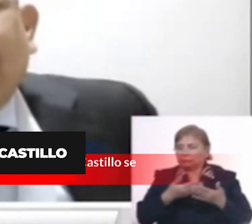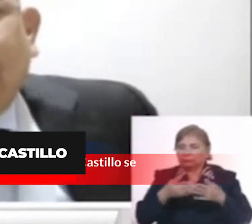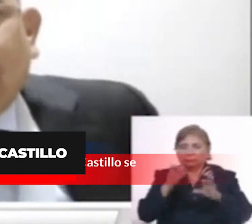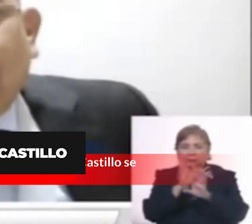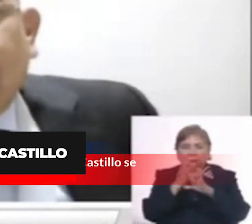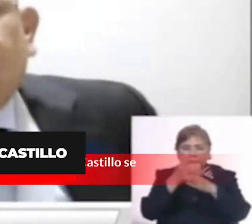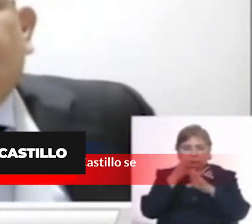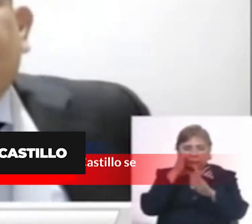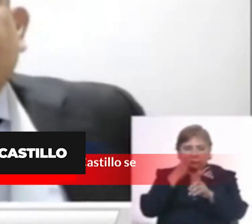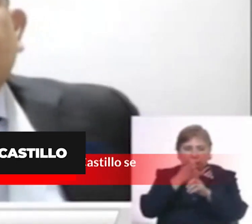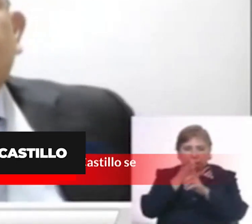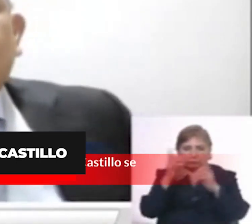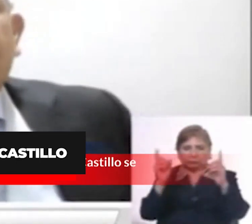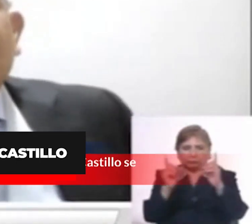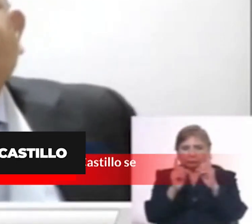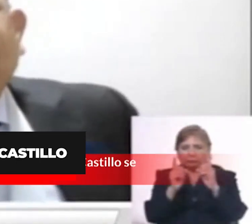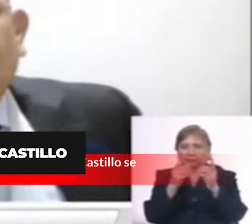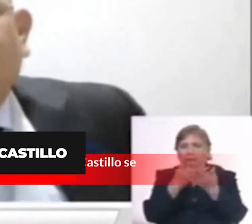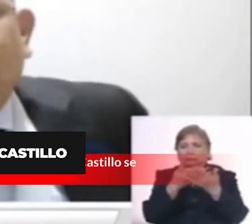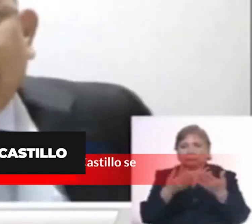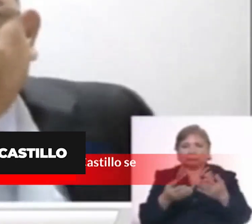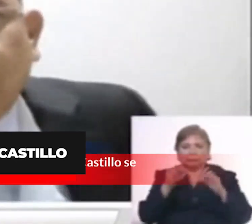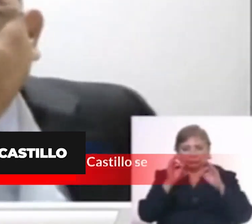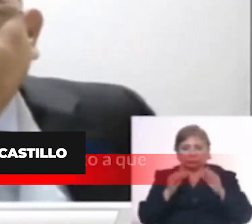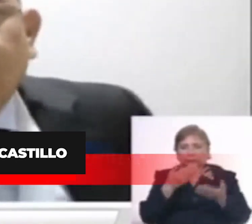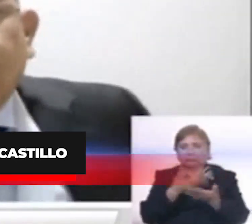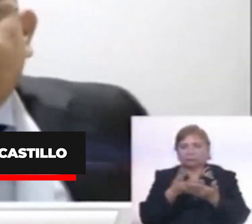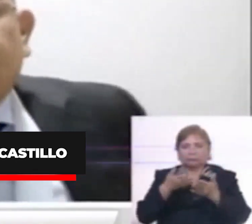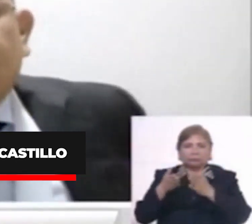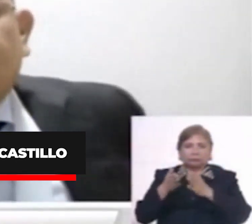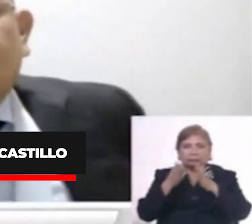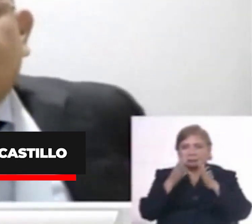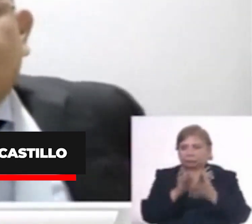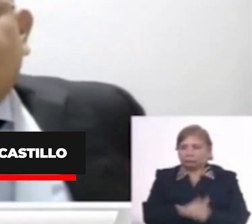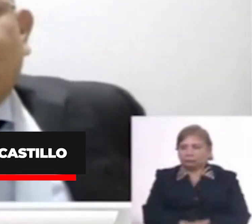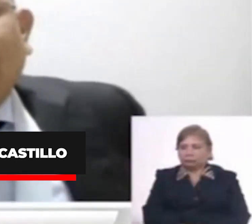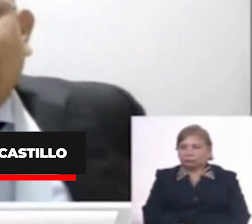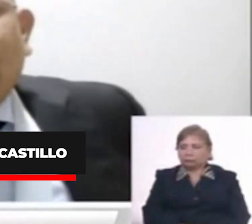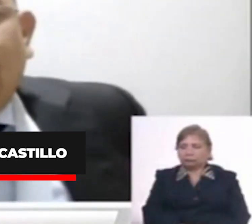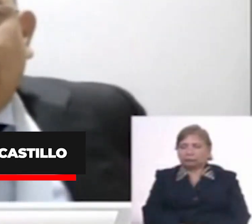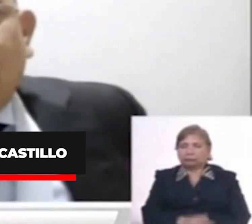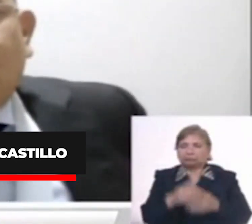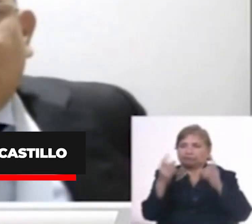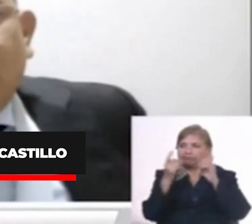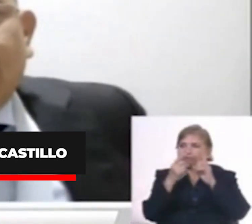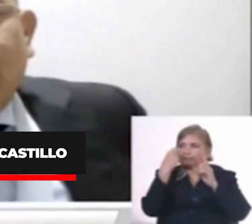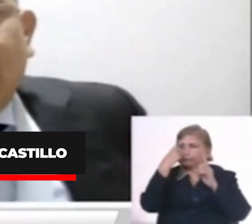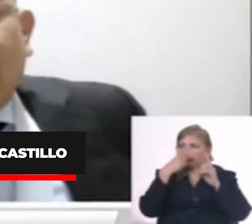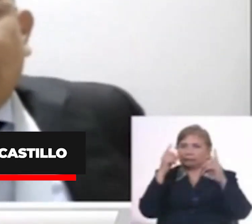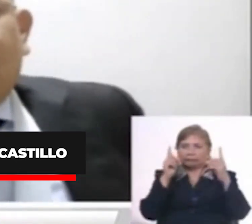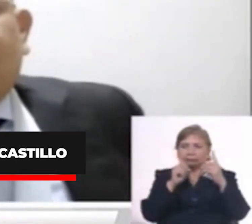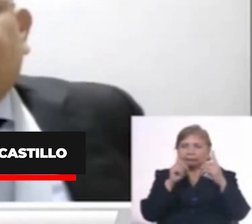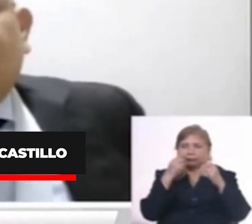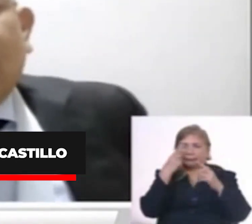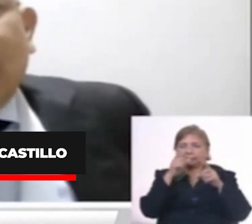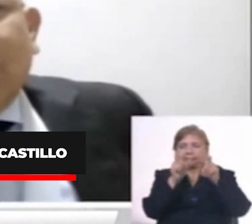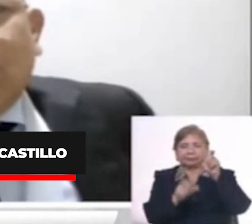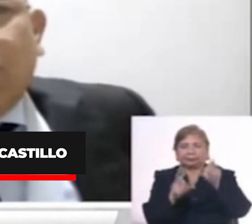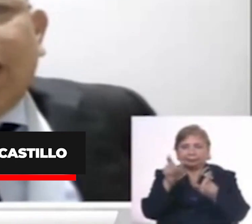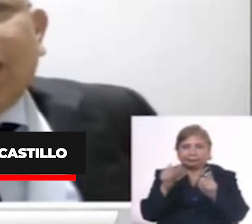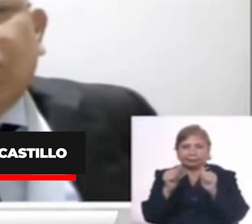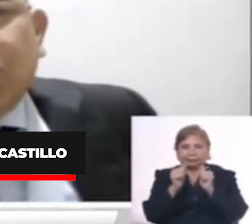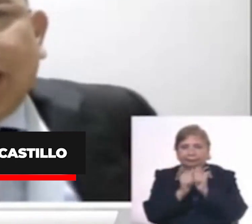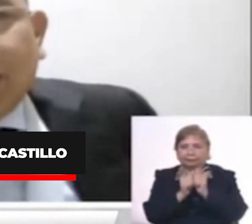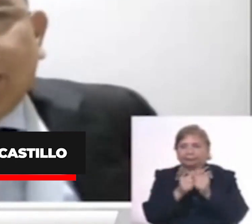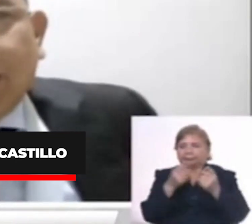forma directa y por el principio de inmediación, cara a cara, frente a las personas que lo